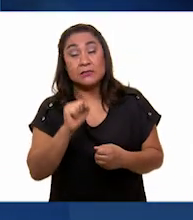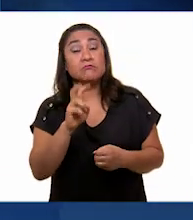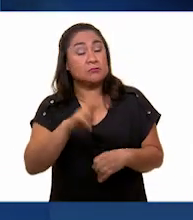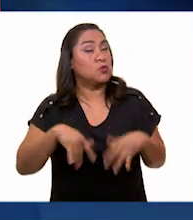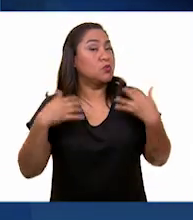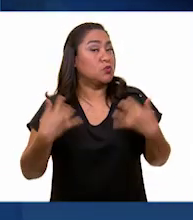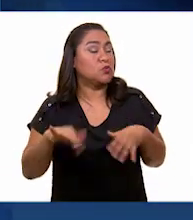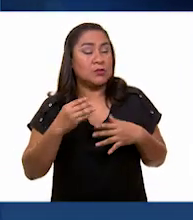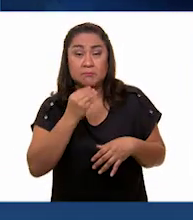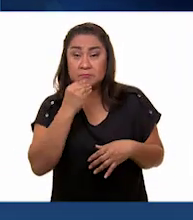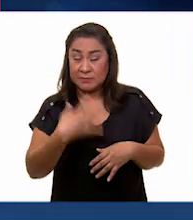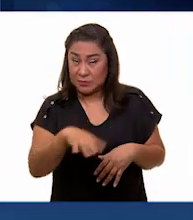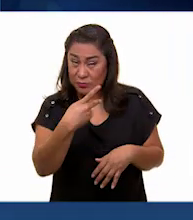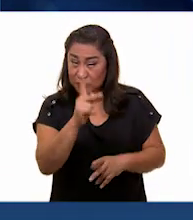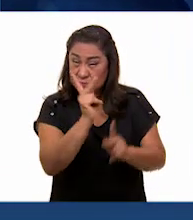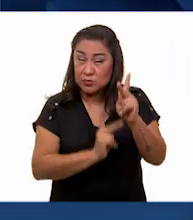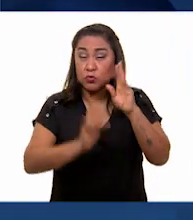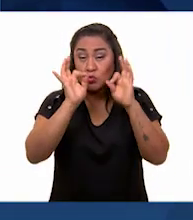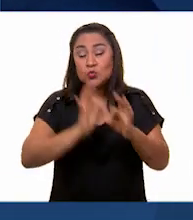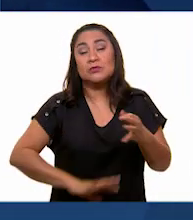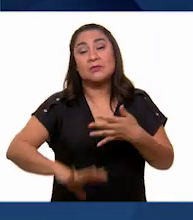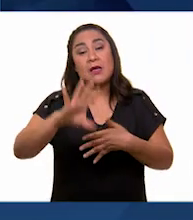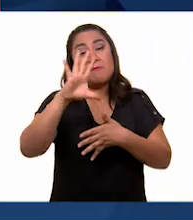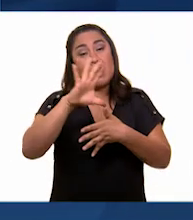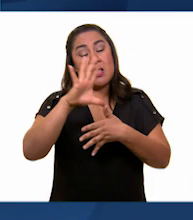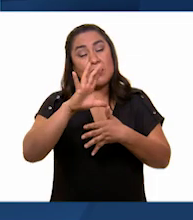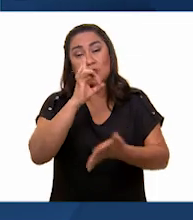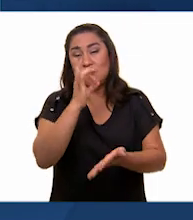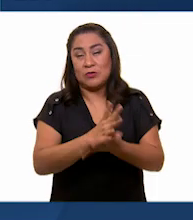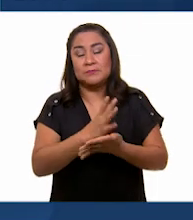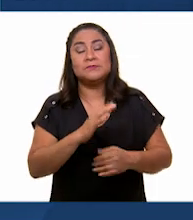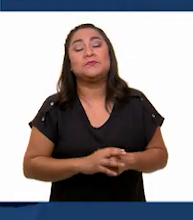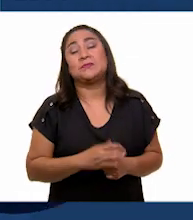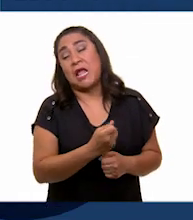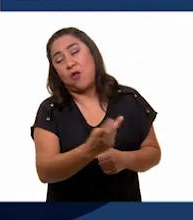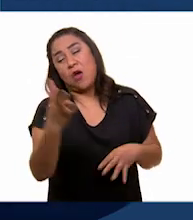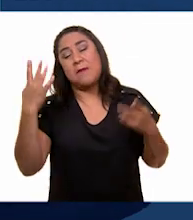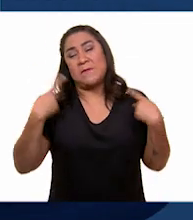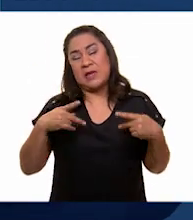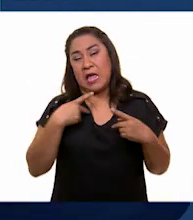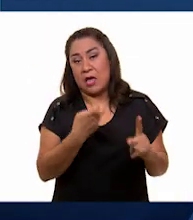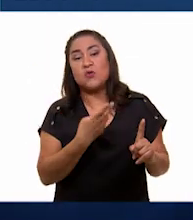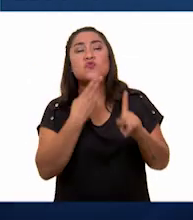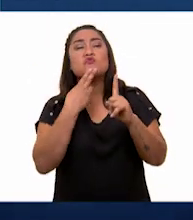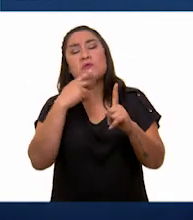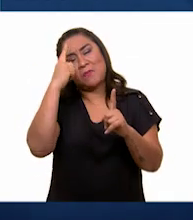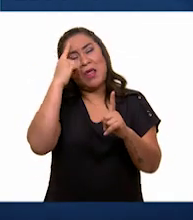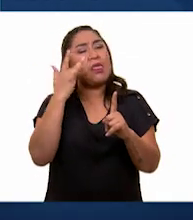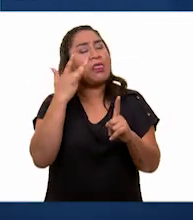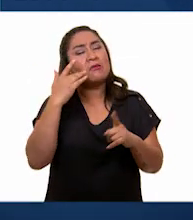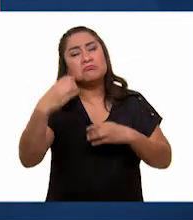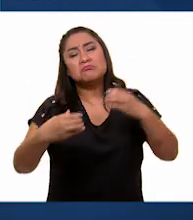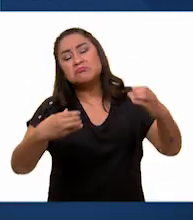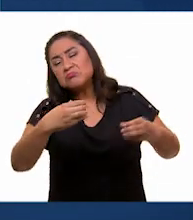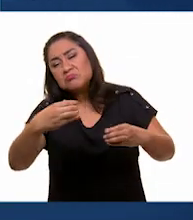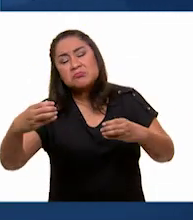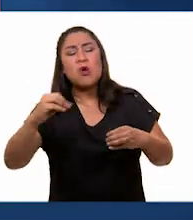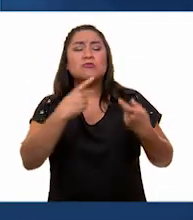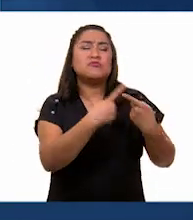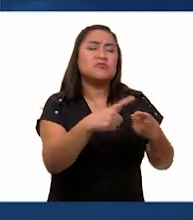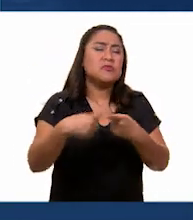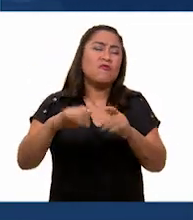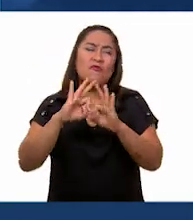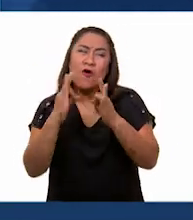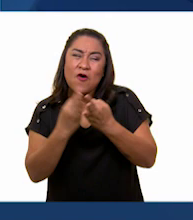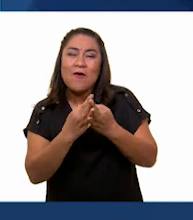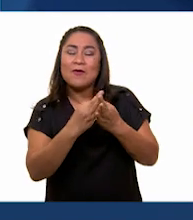familia es exclusiva de América. Algunas personas usan los cactus para decorar espacios por sus formas diversas y